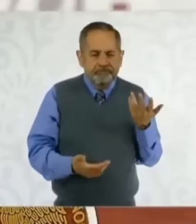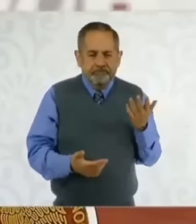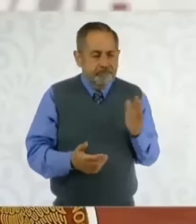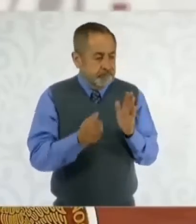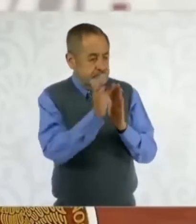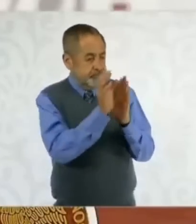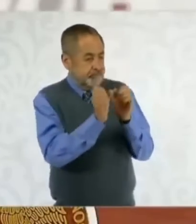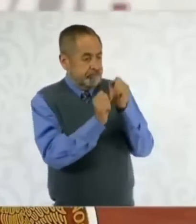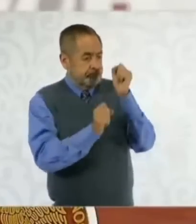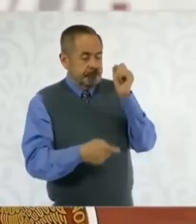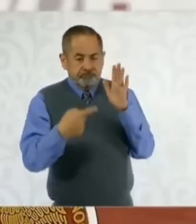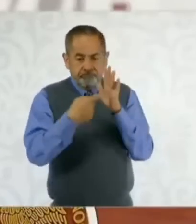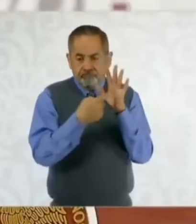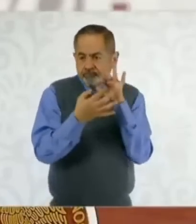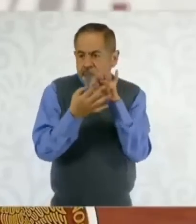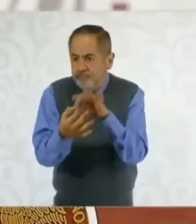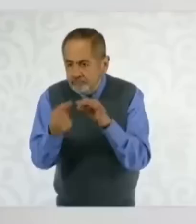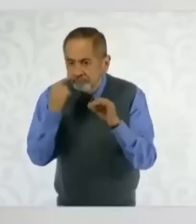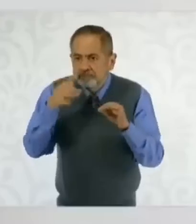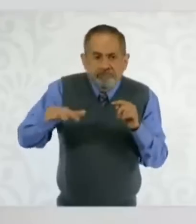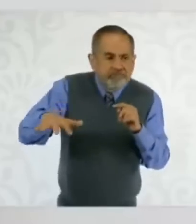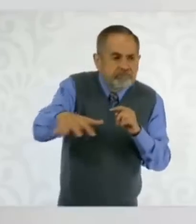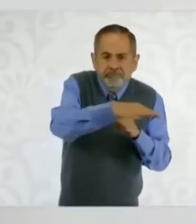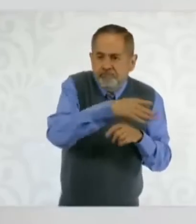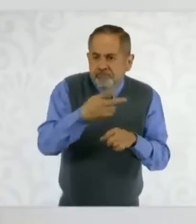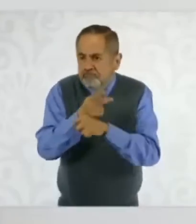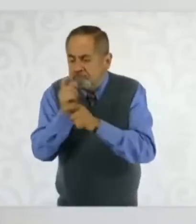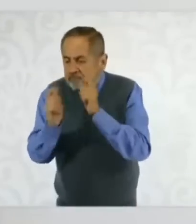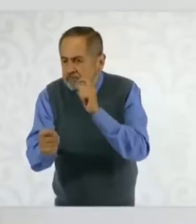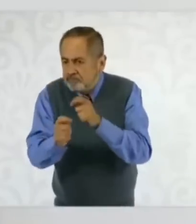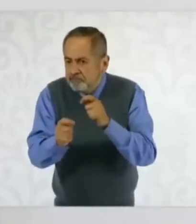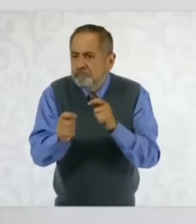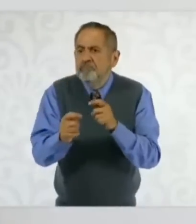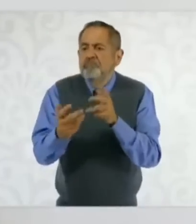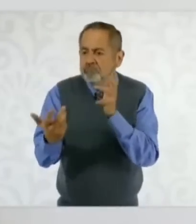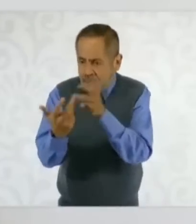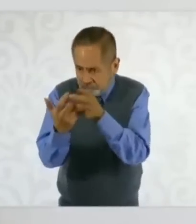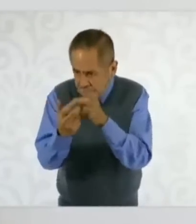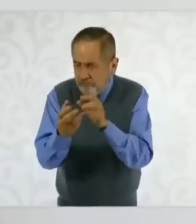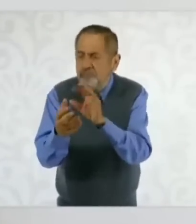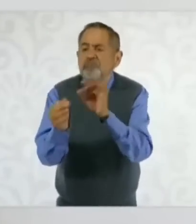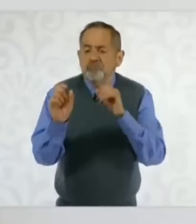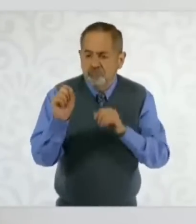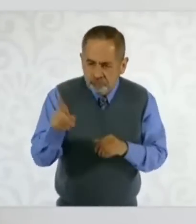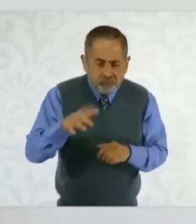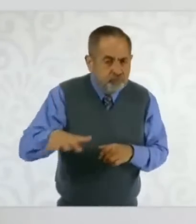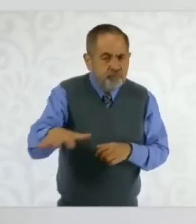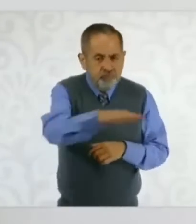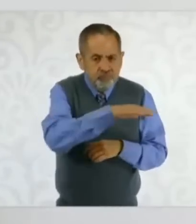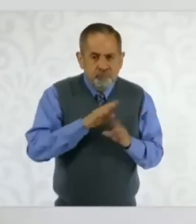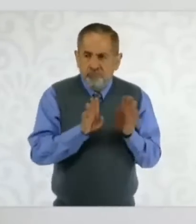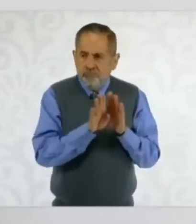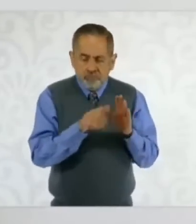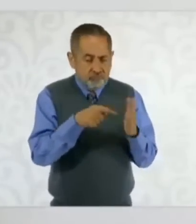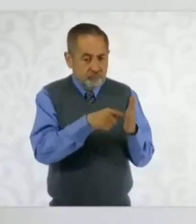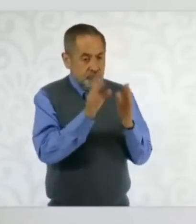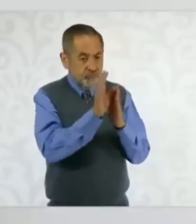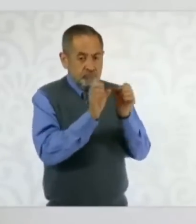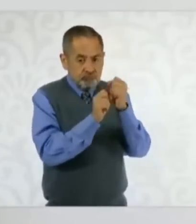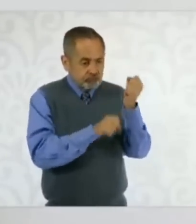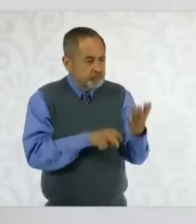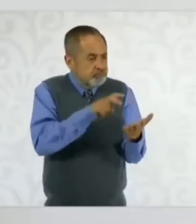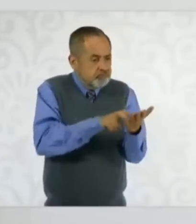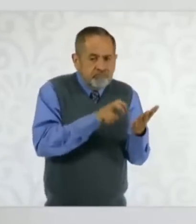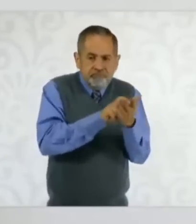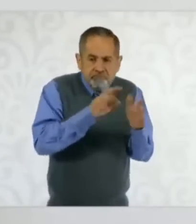seguir esa dinámica social, es decir, debe admitir la posibilidad de reformas o adiciones